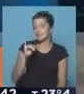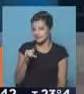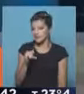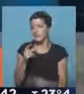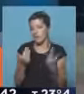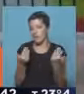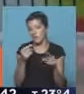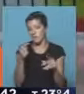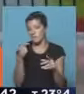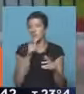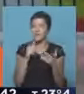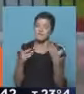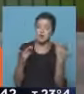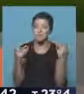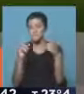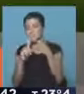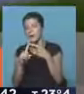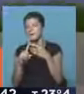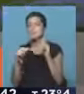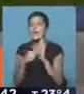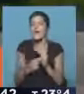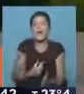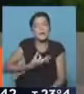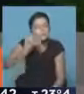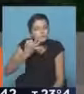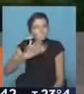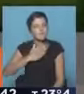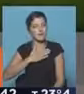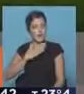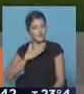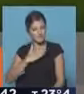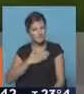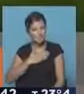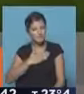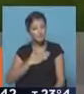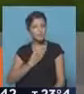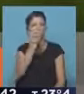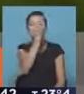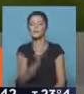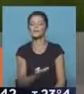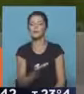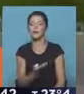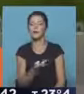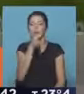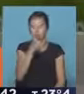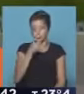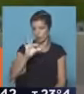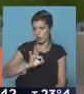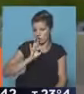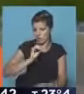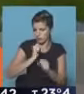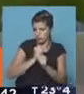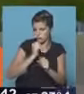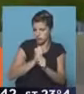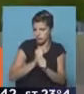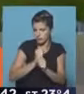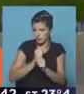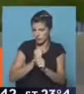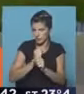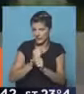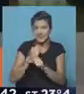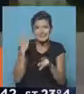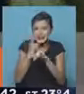personas del exterior en realidad yo creo que él está haciendo punta con un tipo que se ha construido su carrera realmente en términos mediáticos